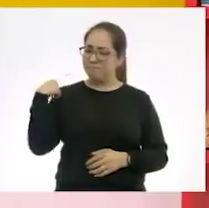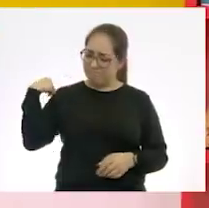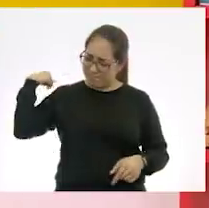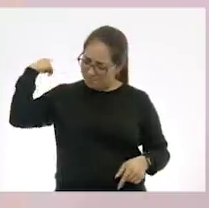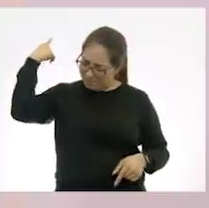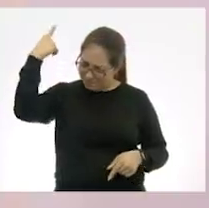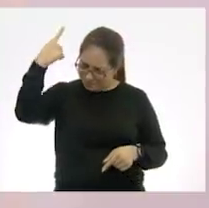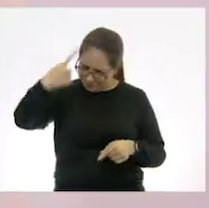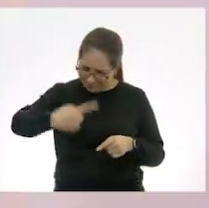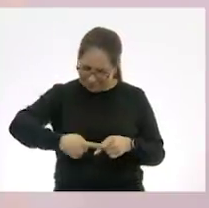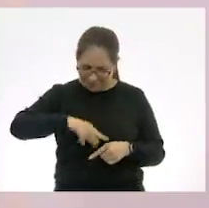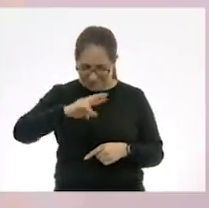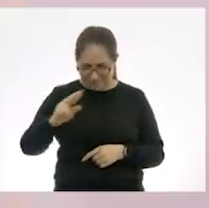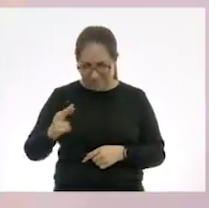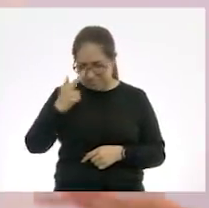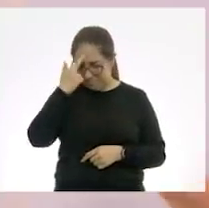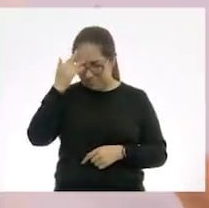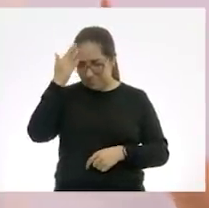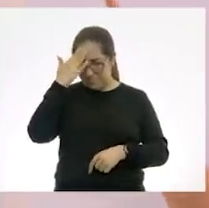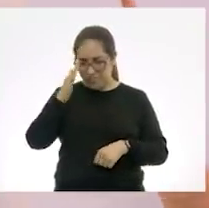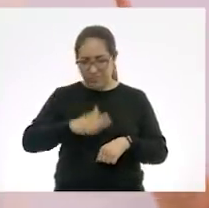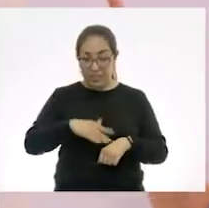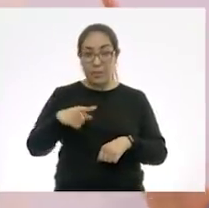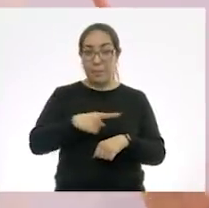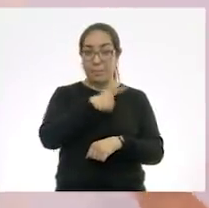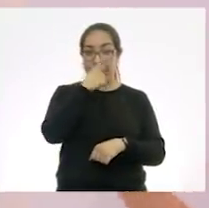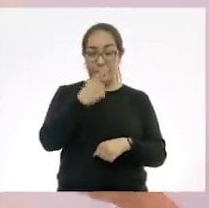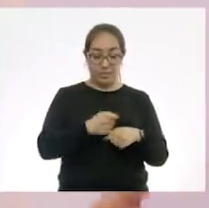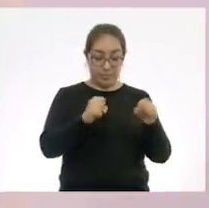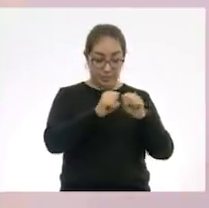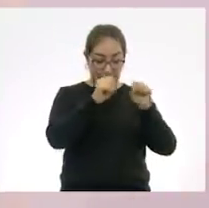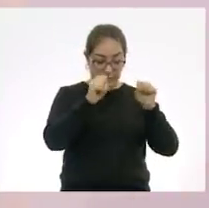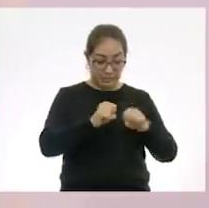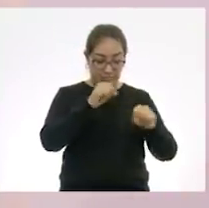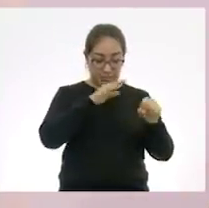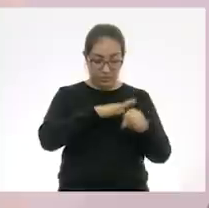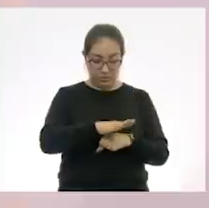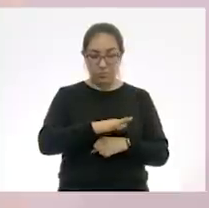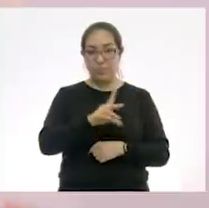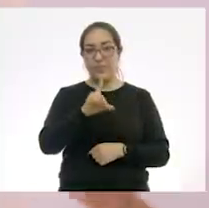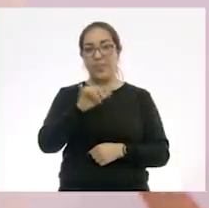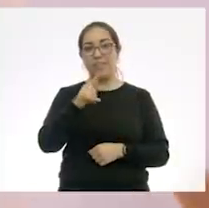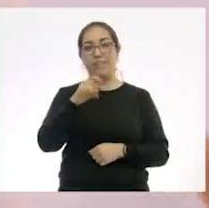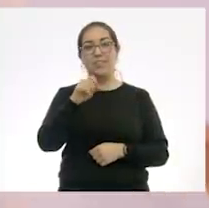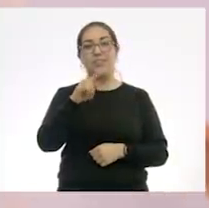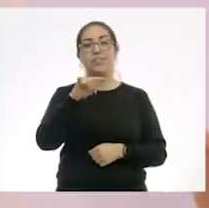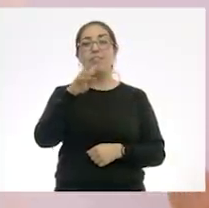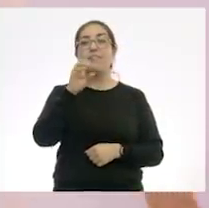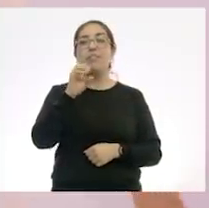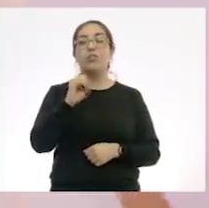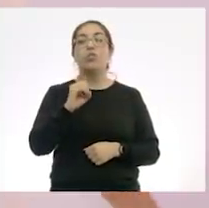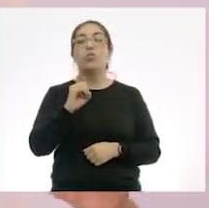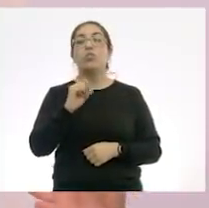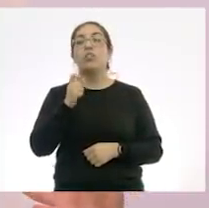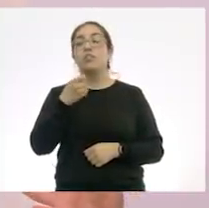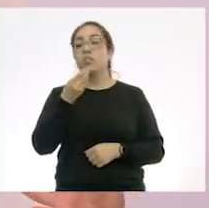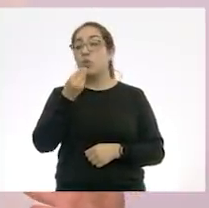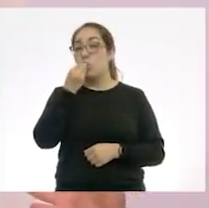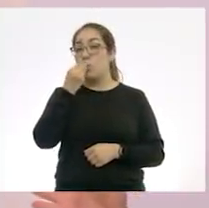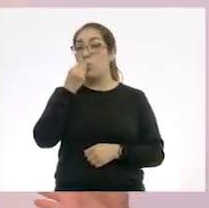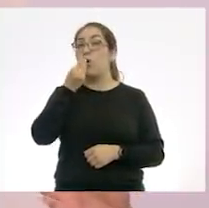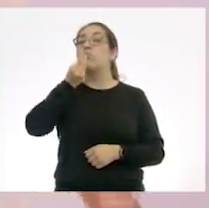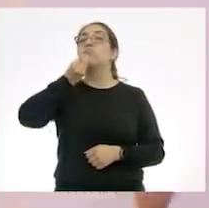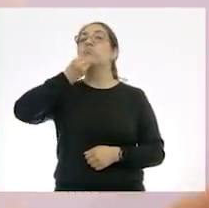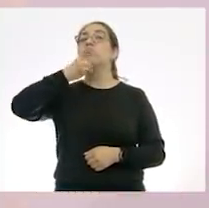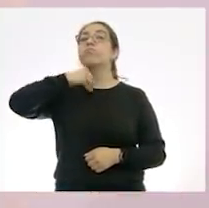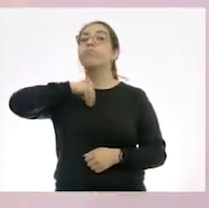vamos a ir recapitulando. El primer sistema que vimos... fue el sistema digestivo. Y empezamos con la boca, ¿cierto? Es